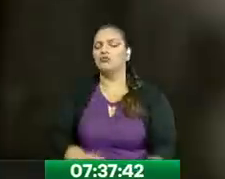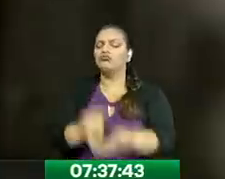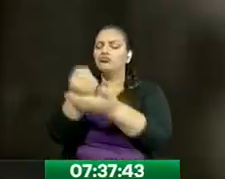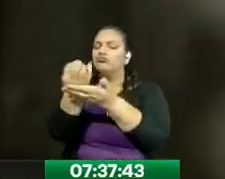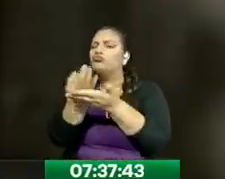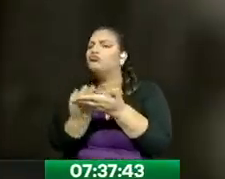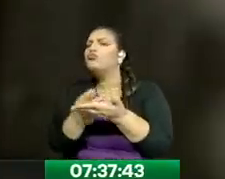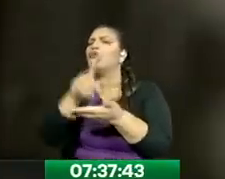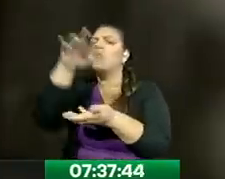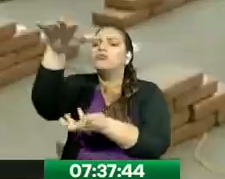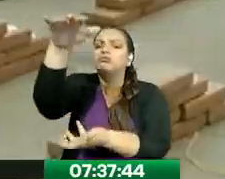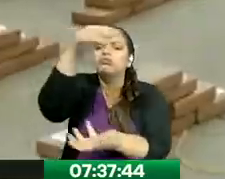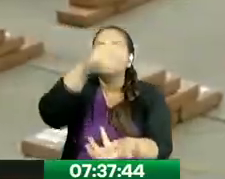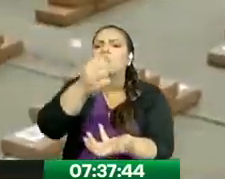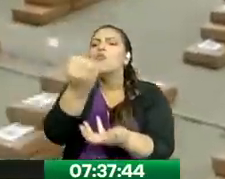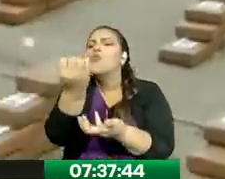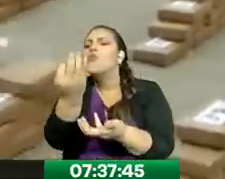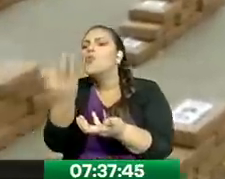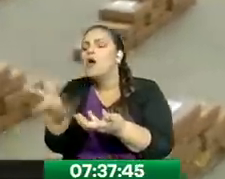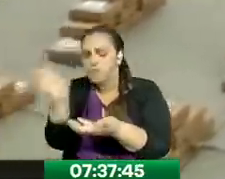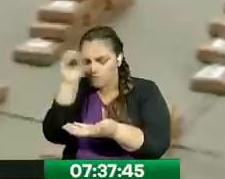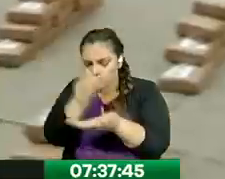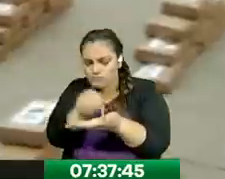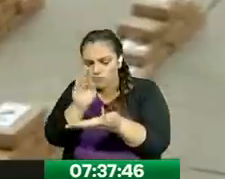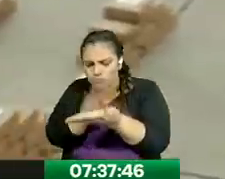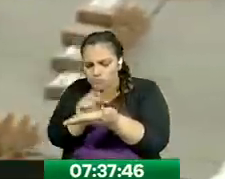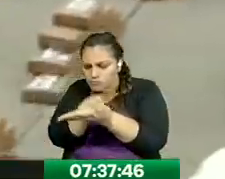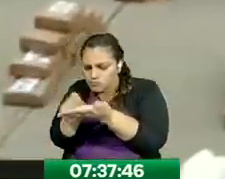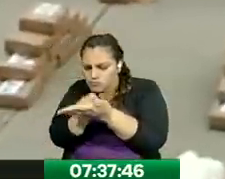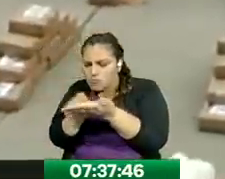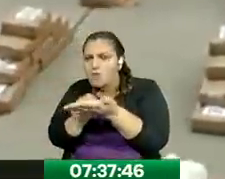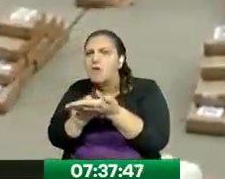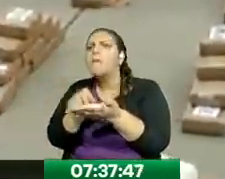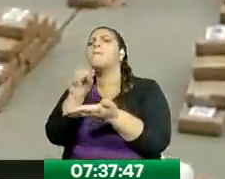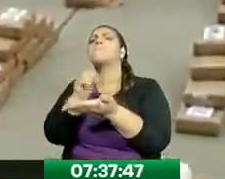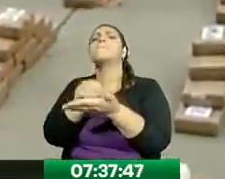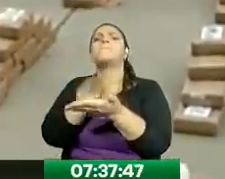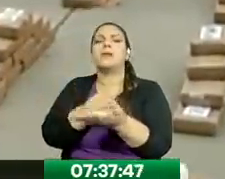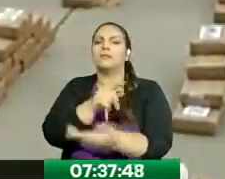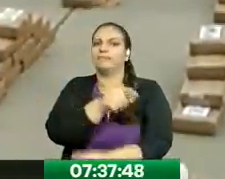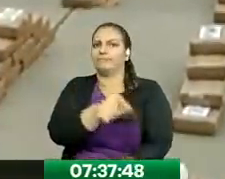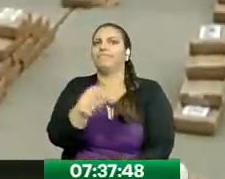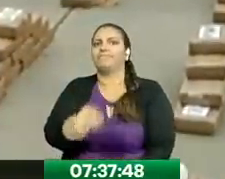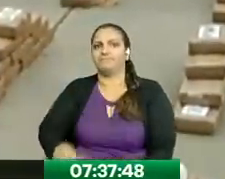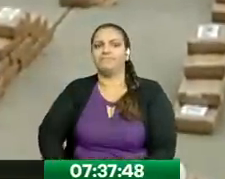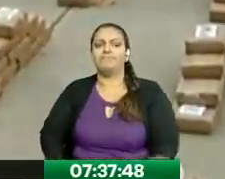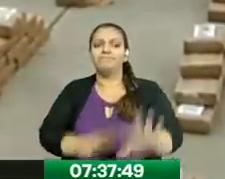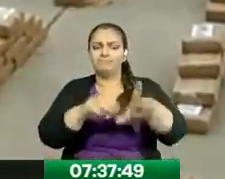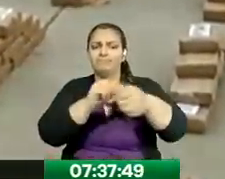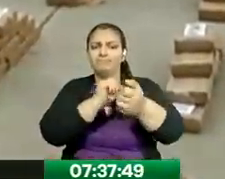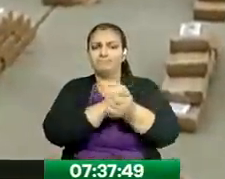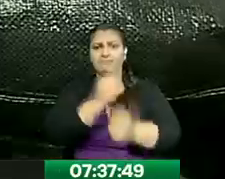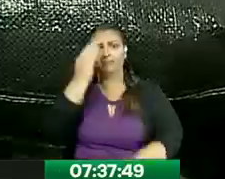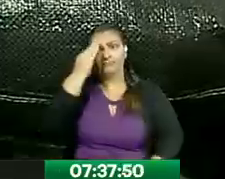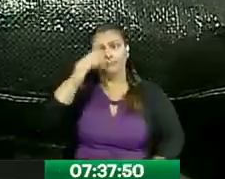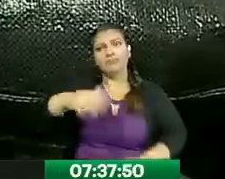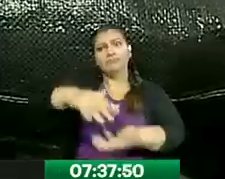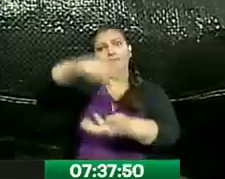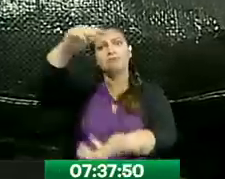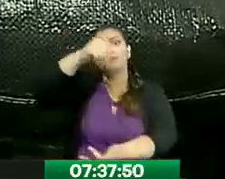sustancia según el informe investigativo la carga pretendía ser enviada a través del puerto marítimo de guayaquil